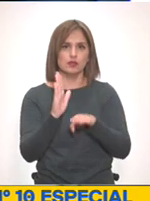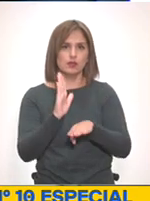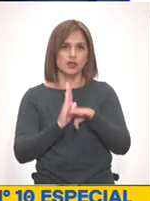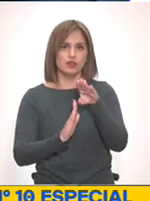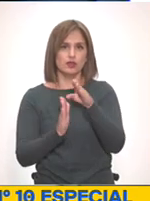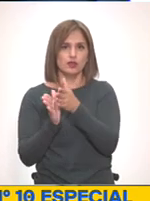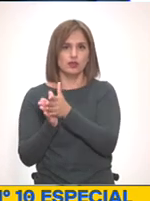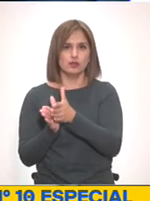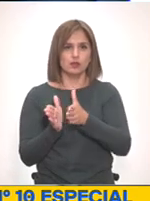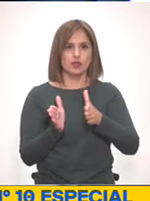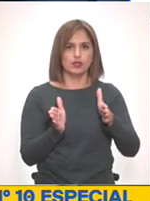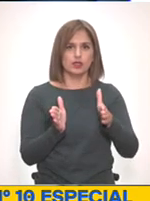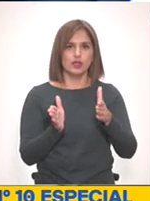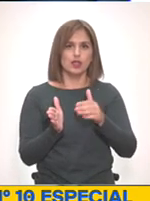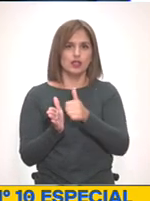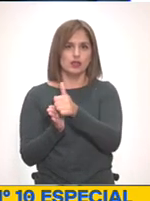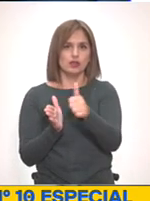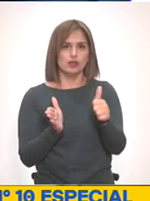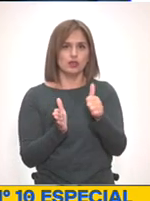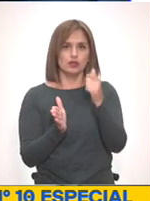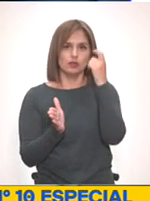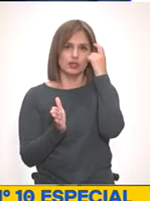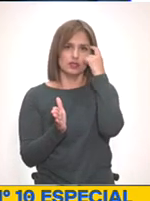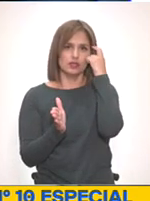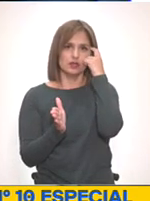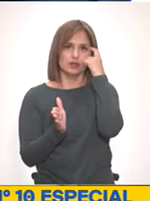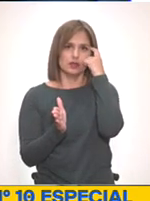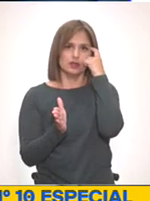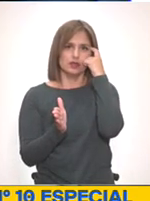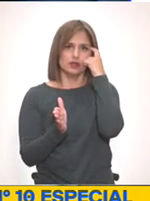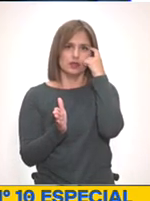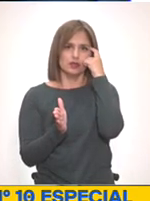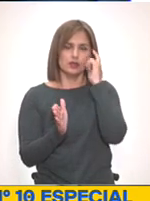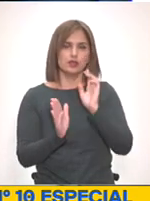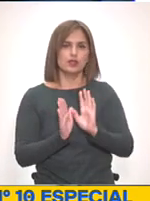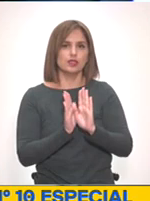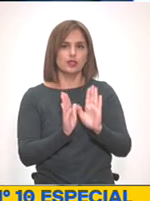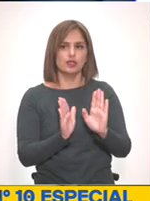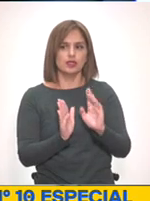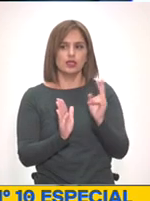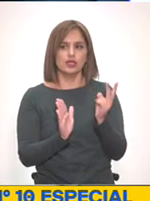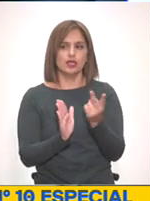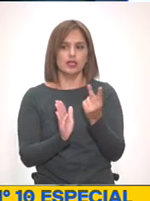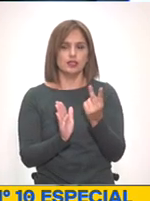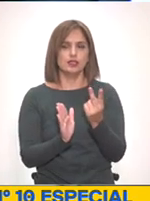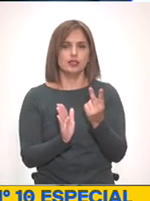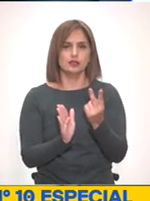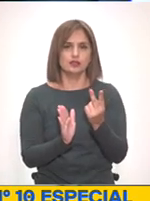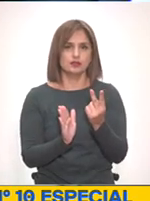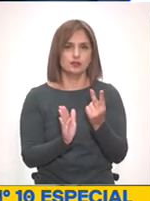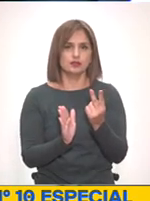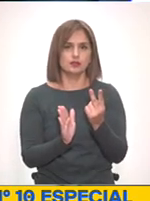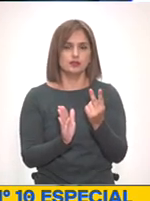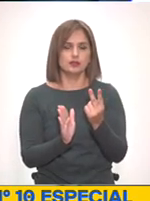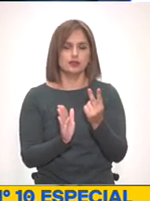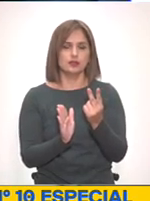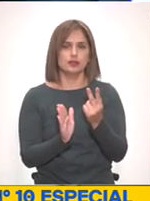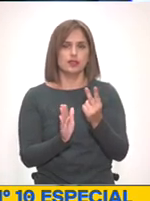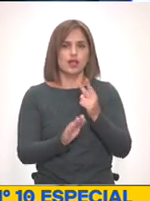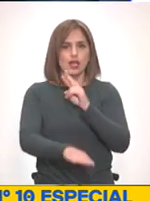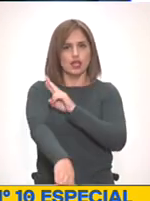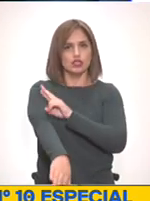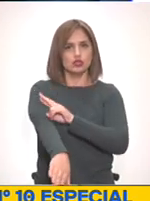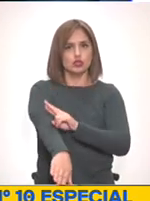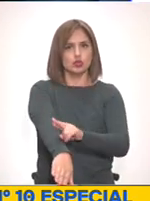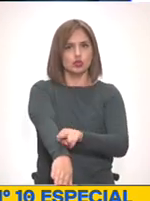expandida de lo que todos pensábamos y dejando en un segundo plano los hechos que ocurren periódicamente en la Macro zona